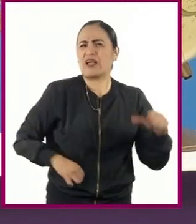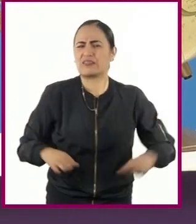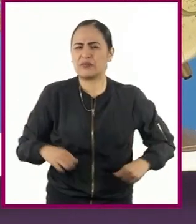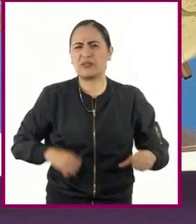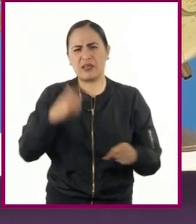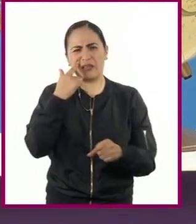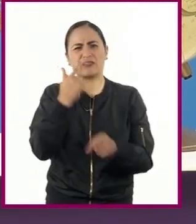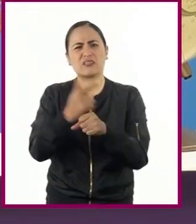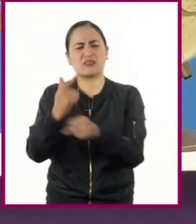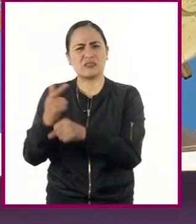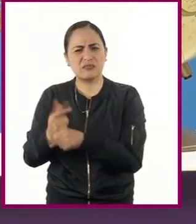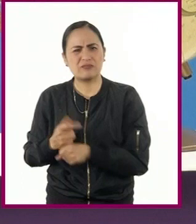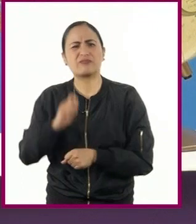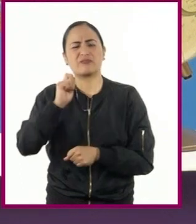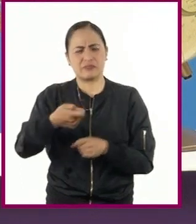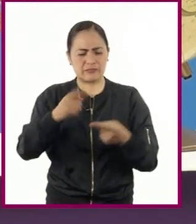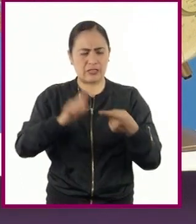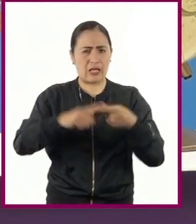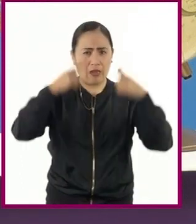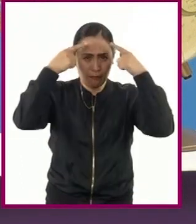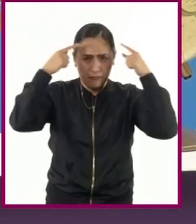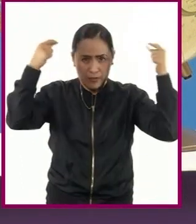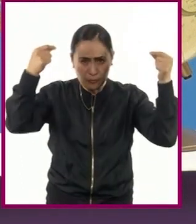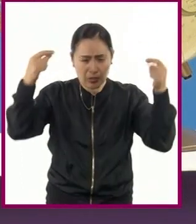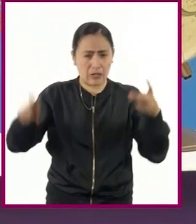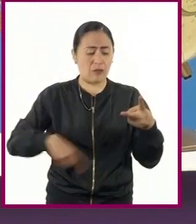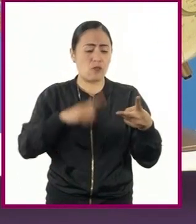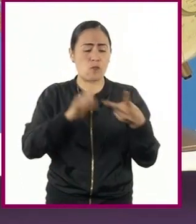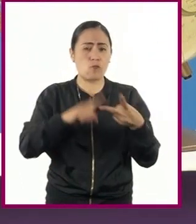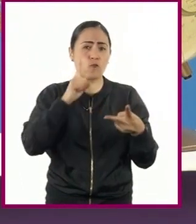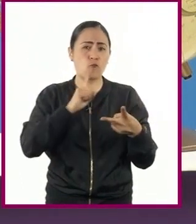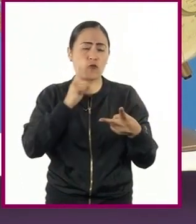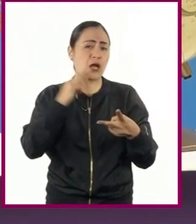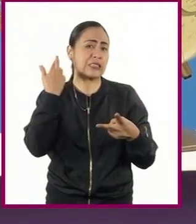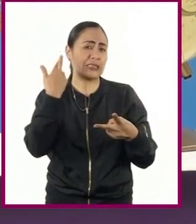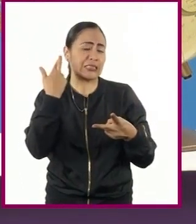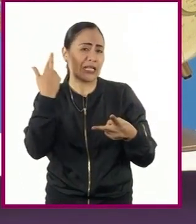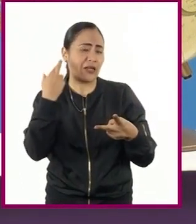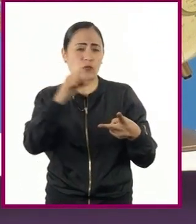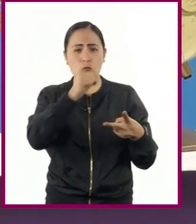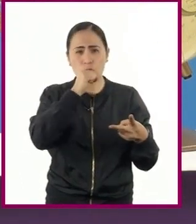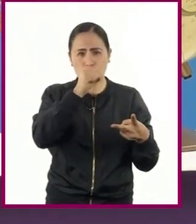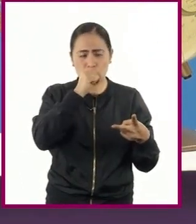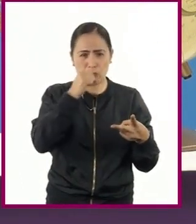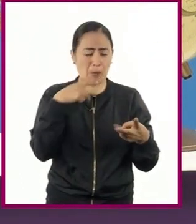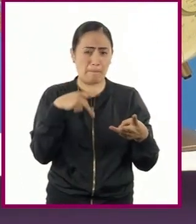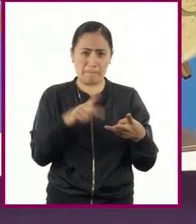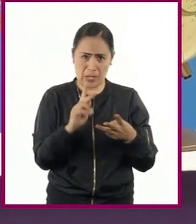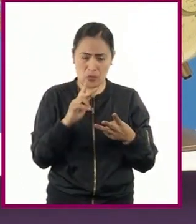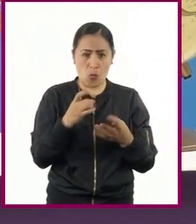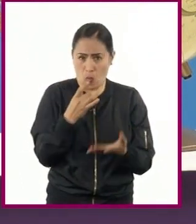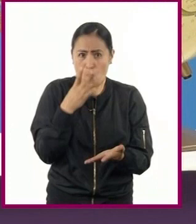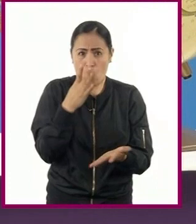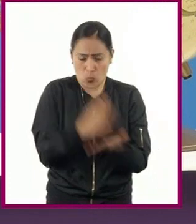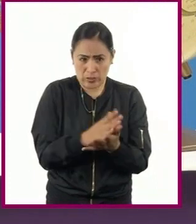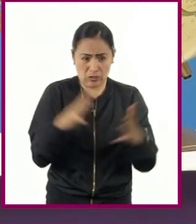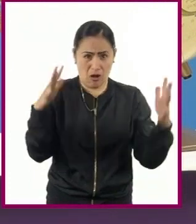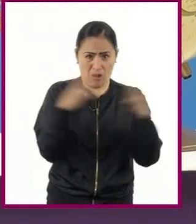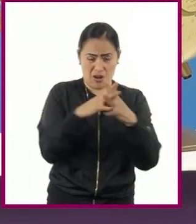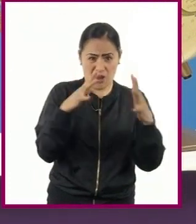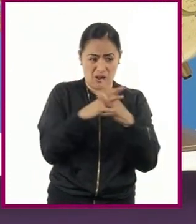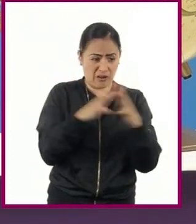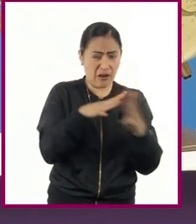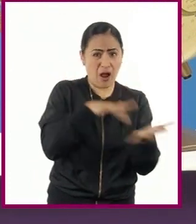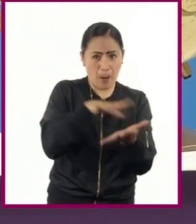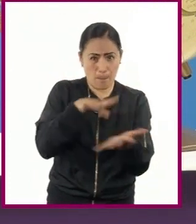Exacto, una enfermera y una operadora de radio. Pero la participación no se dio solo en el campo de batalla.